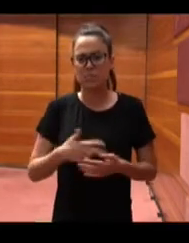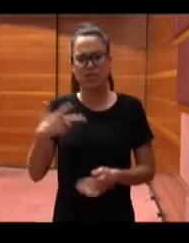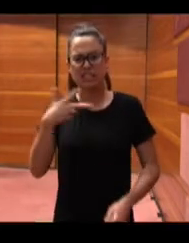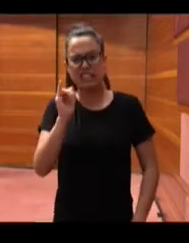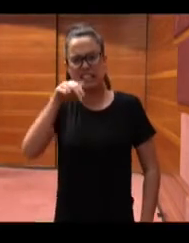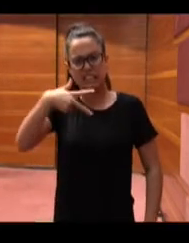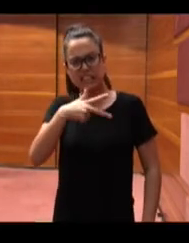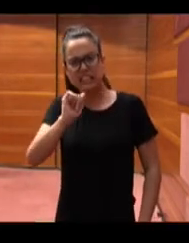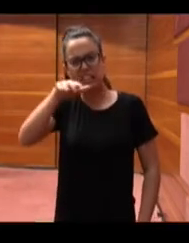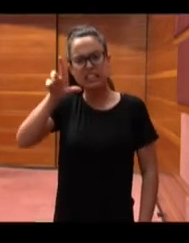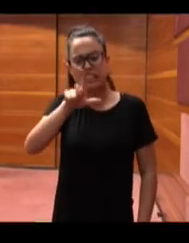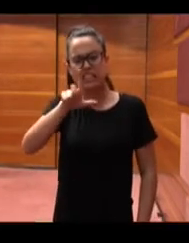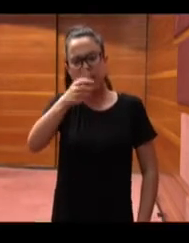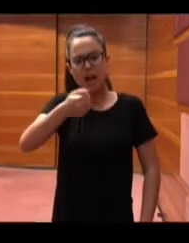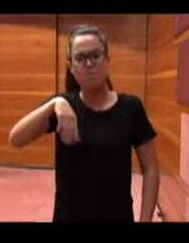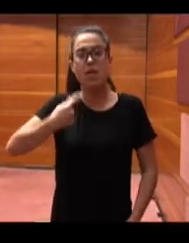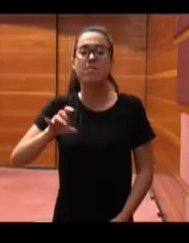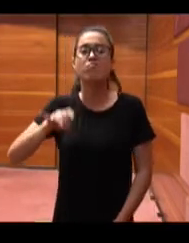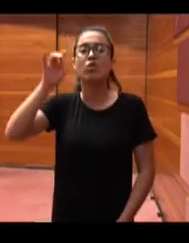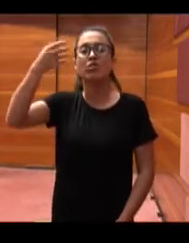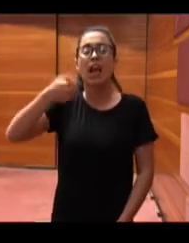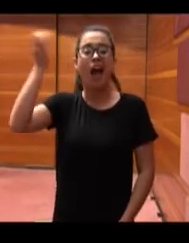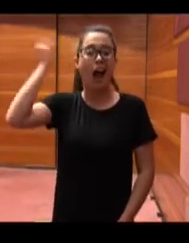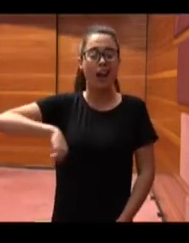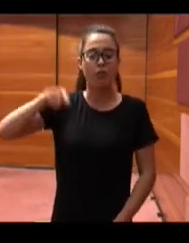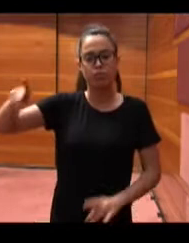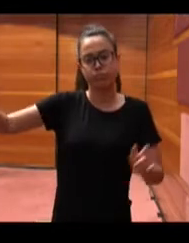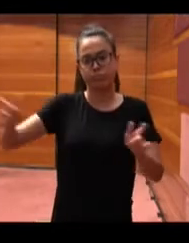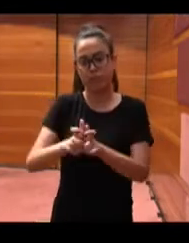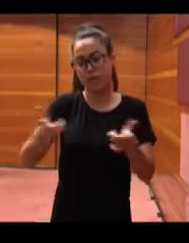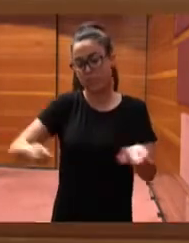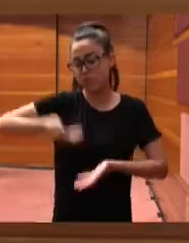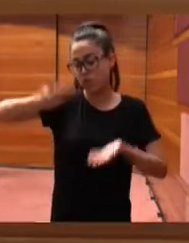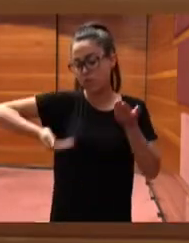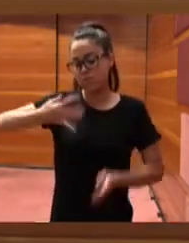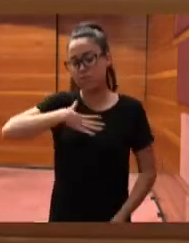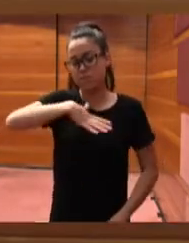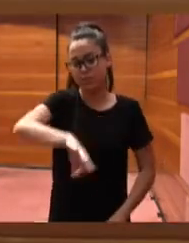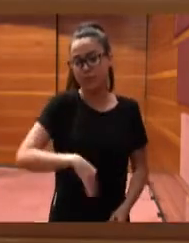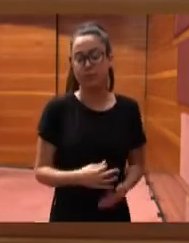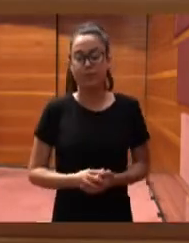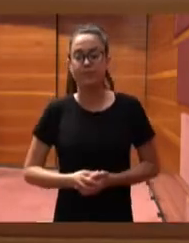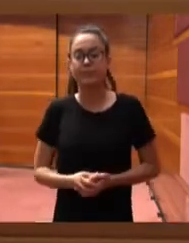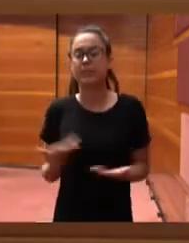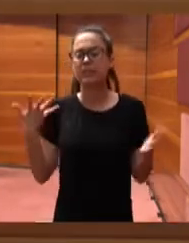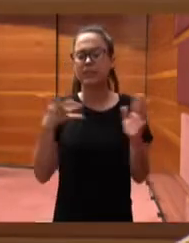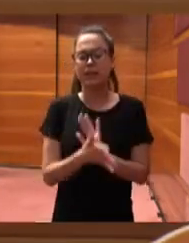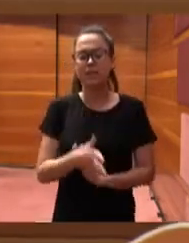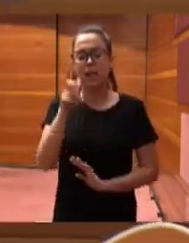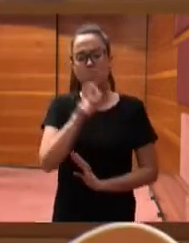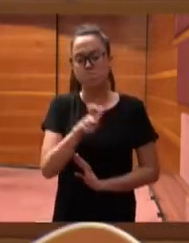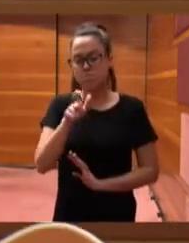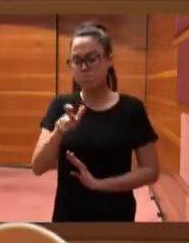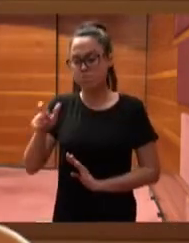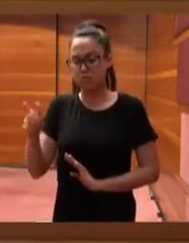Aragón. Bueno, esto, el alcalde de Albacete no sé si hubiera querido, no que saliera, pero ya hay terceras personas que, como hay